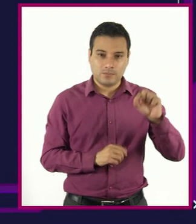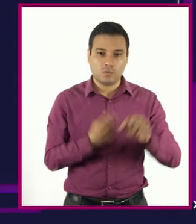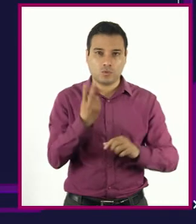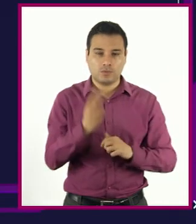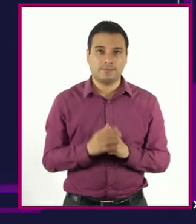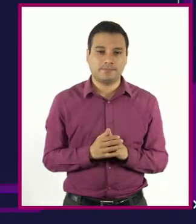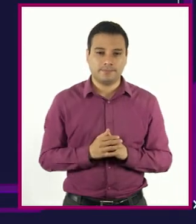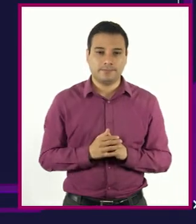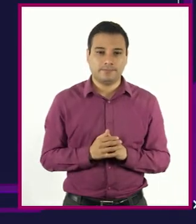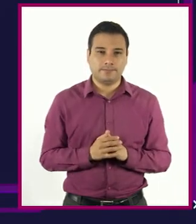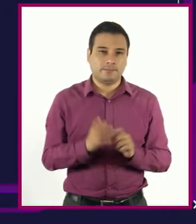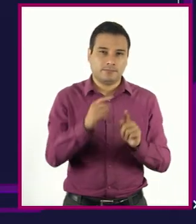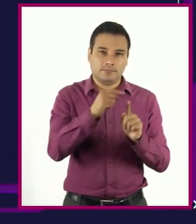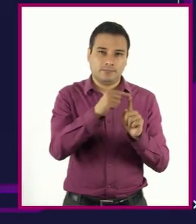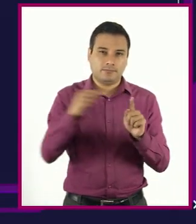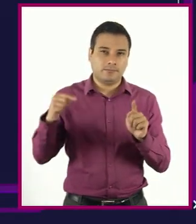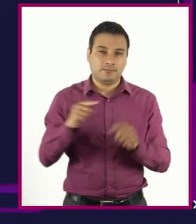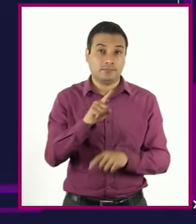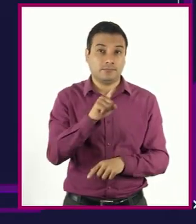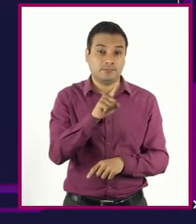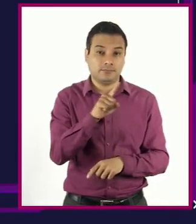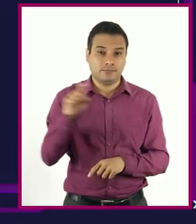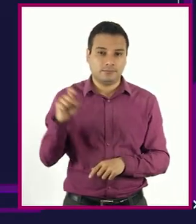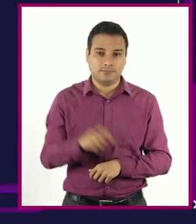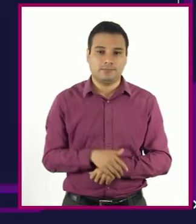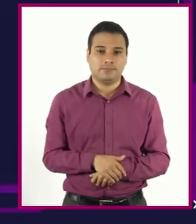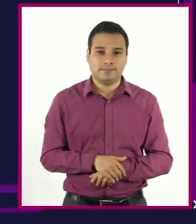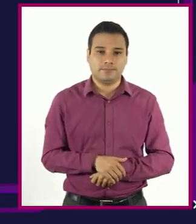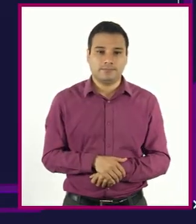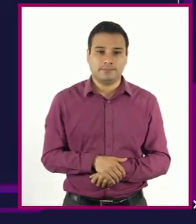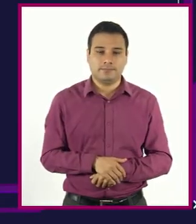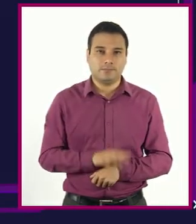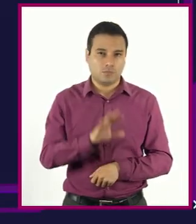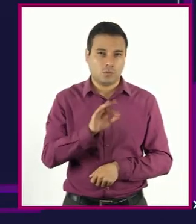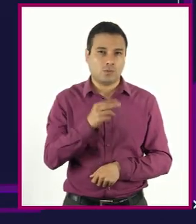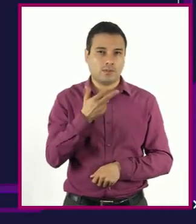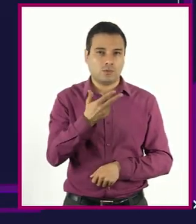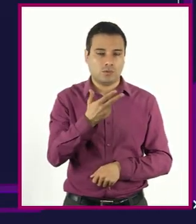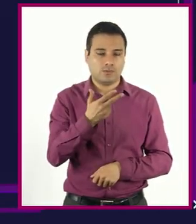dividir entre 100, y así se obtiene 48 pesos.